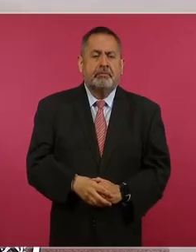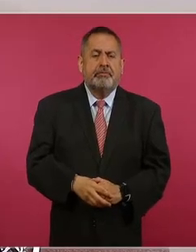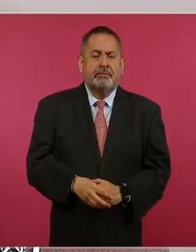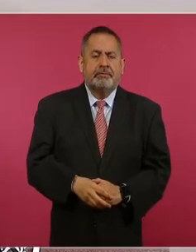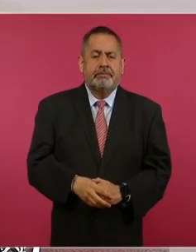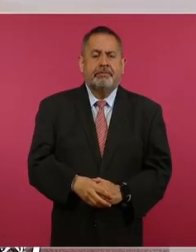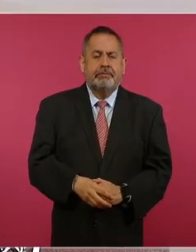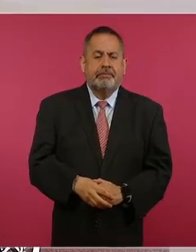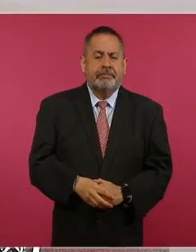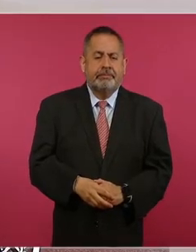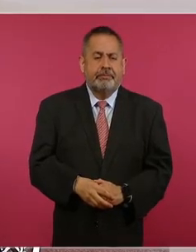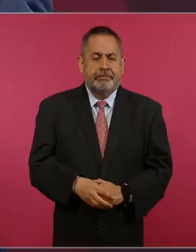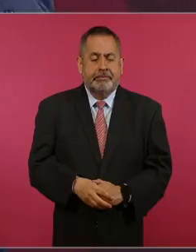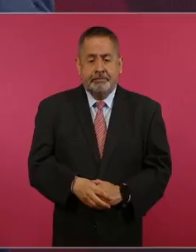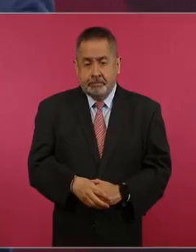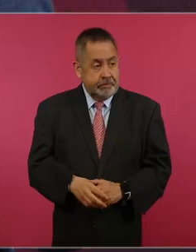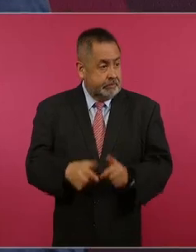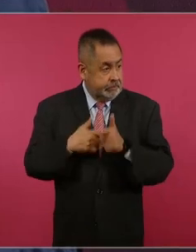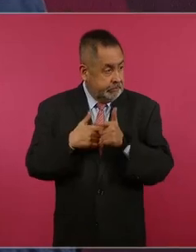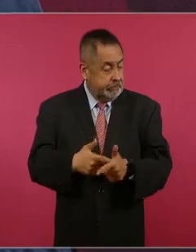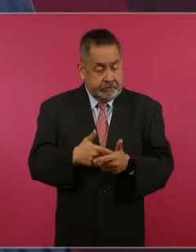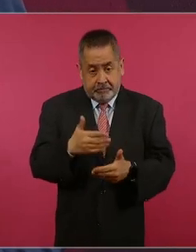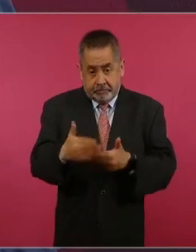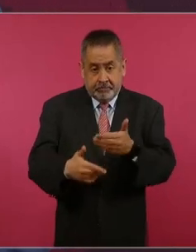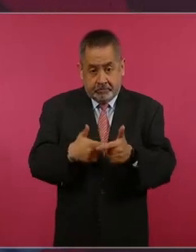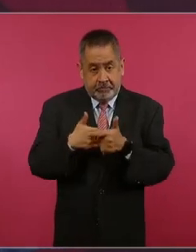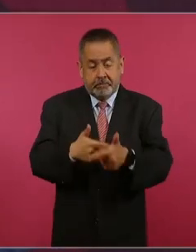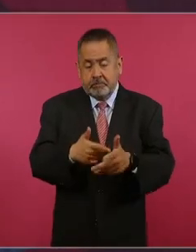si siguen así las cosas,